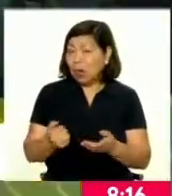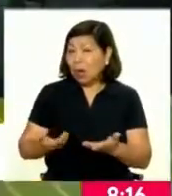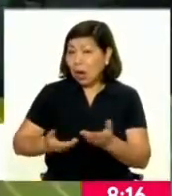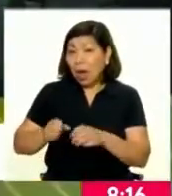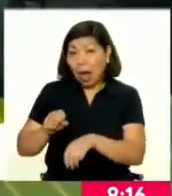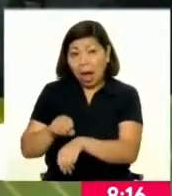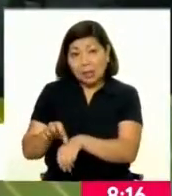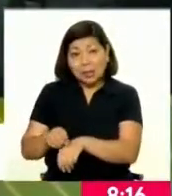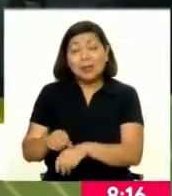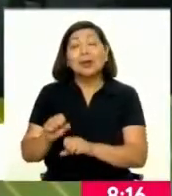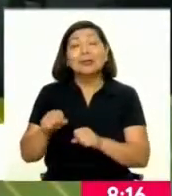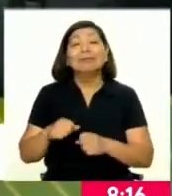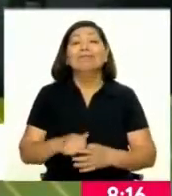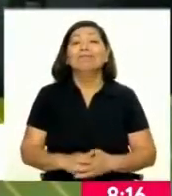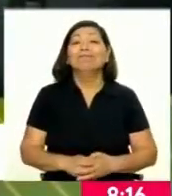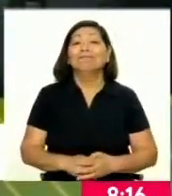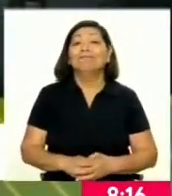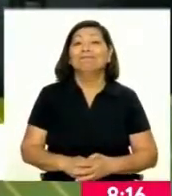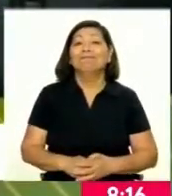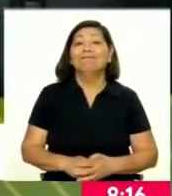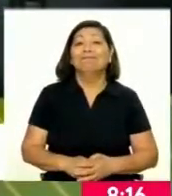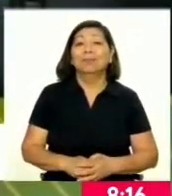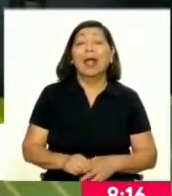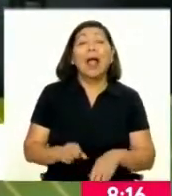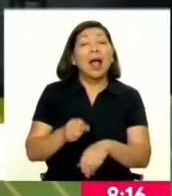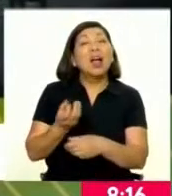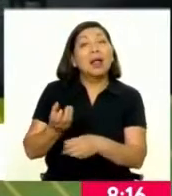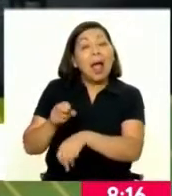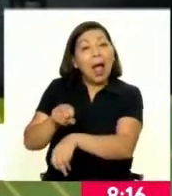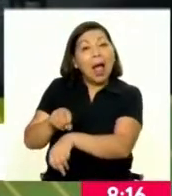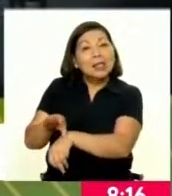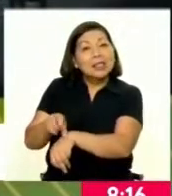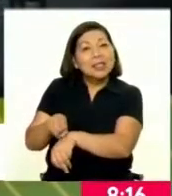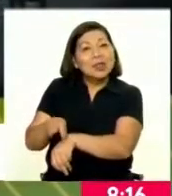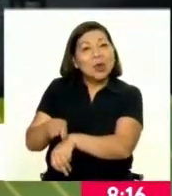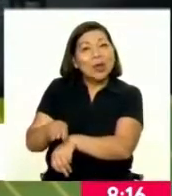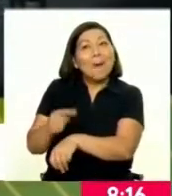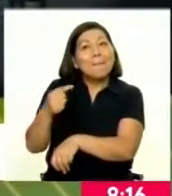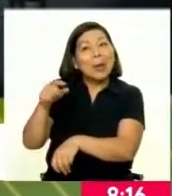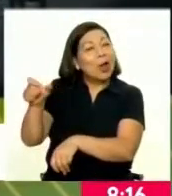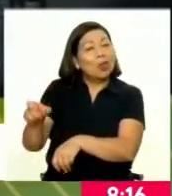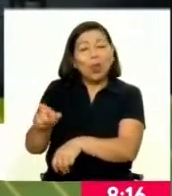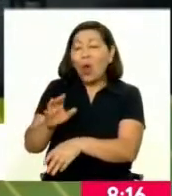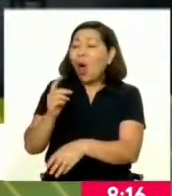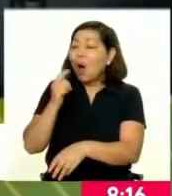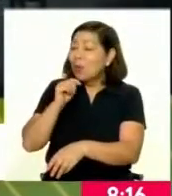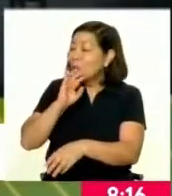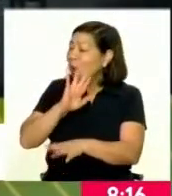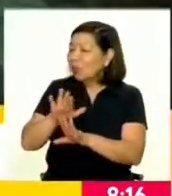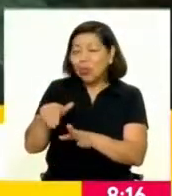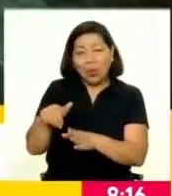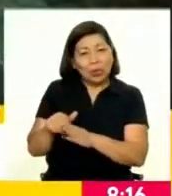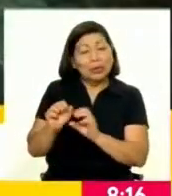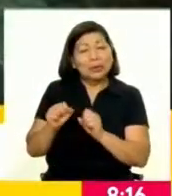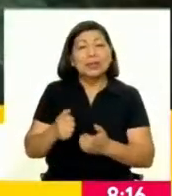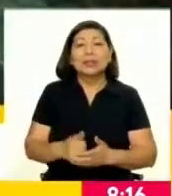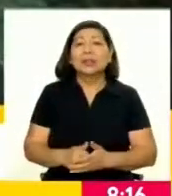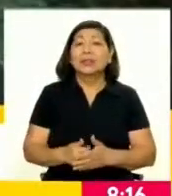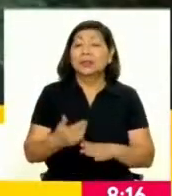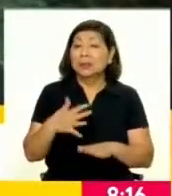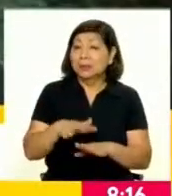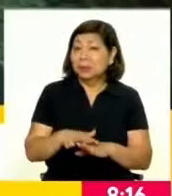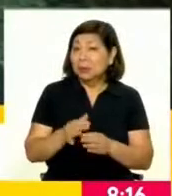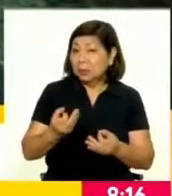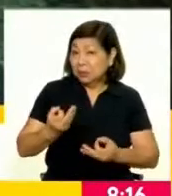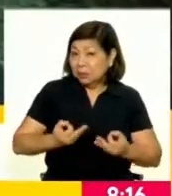asesoría. Así es, ¿no? La asesoría jurídica, la asistencia legal es para todos y todas los ciudadanos. ¿Y esto involucra ya